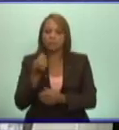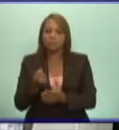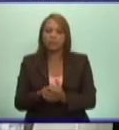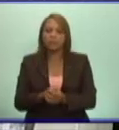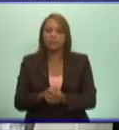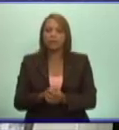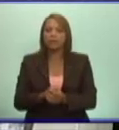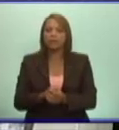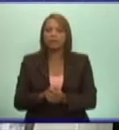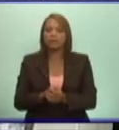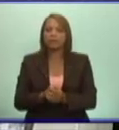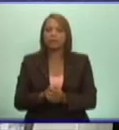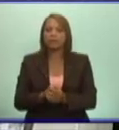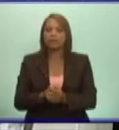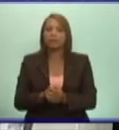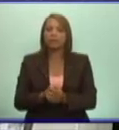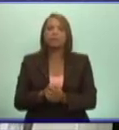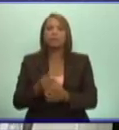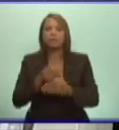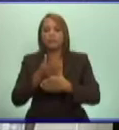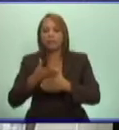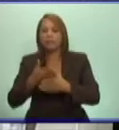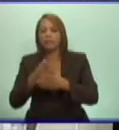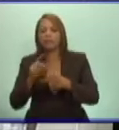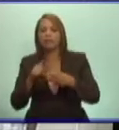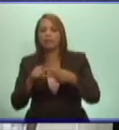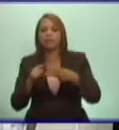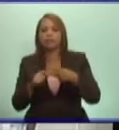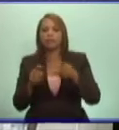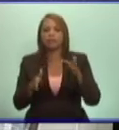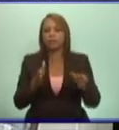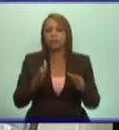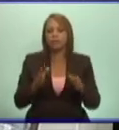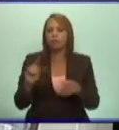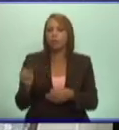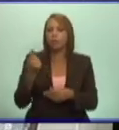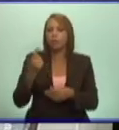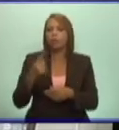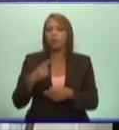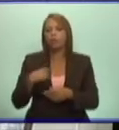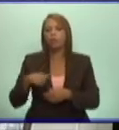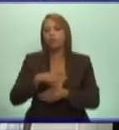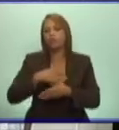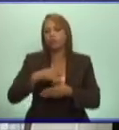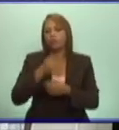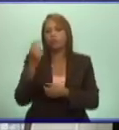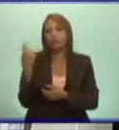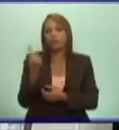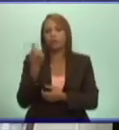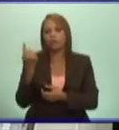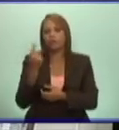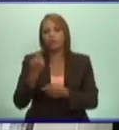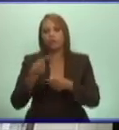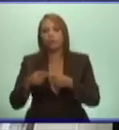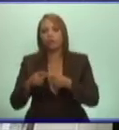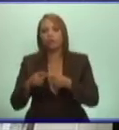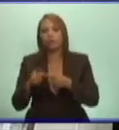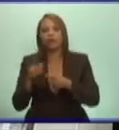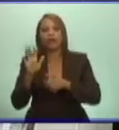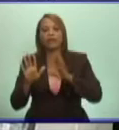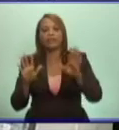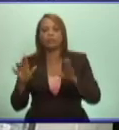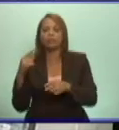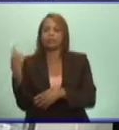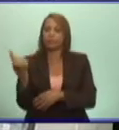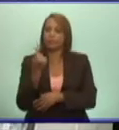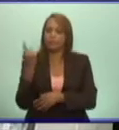o tercera y cuarta la pueden dividir en dos subsecciones, una dedicada a los símbolos nacionales y otros atributos nacionales, y de ellos van a